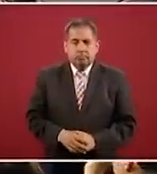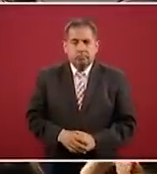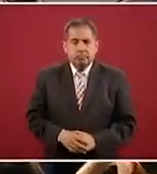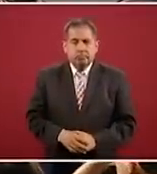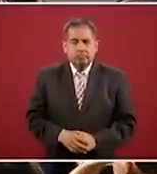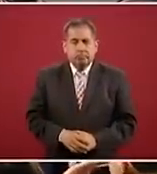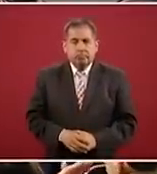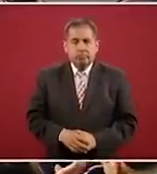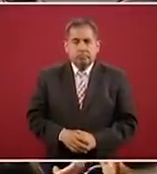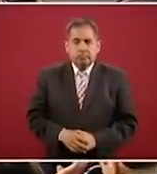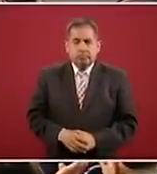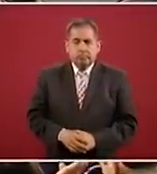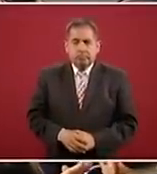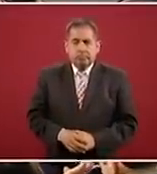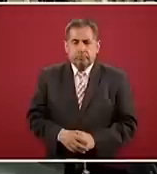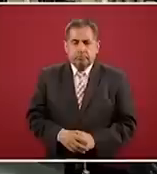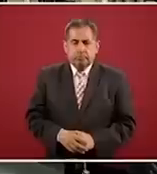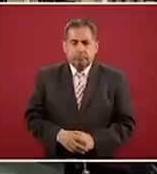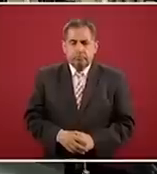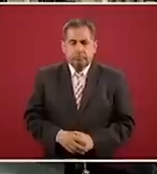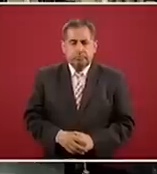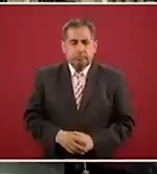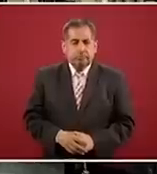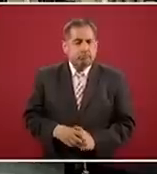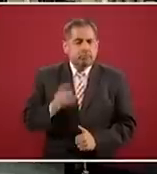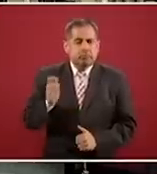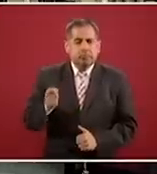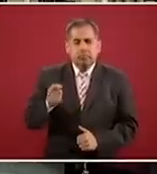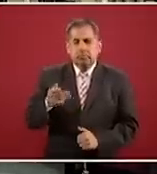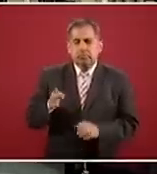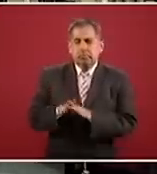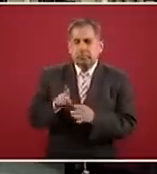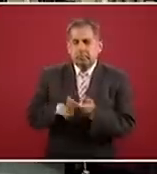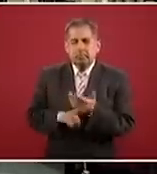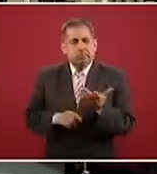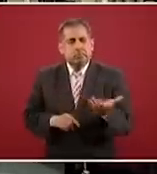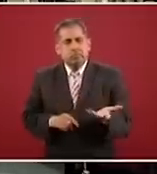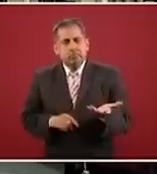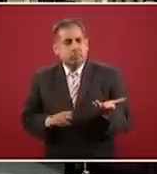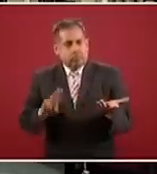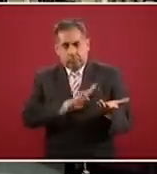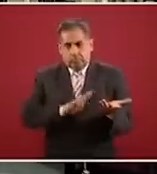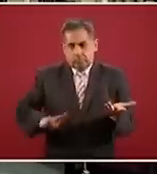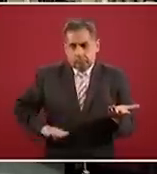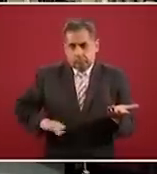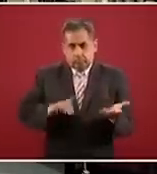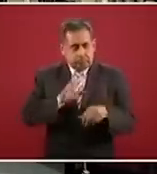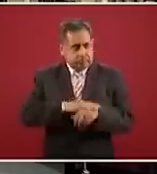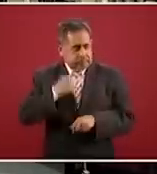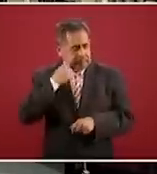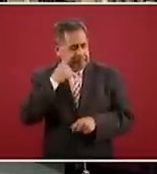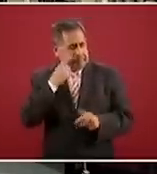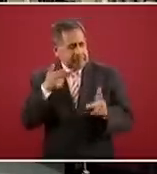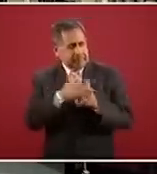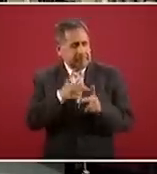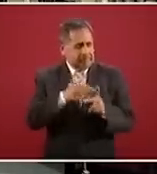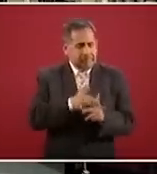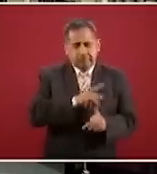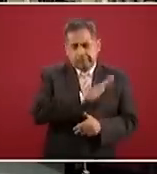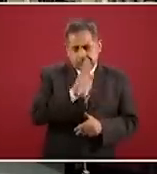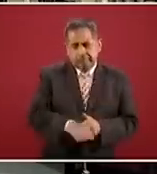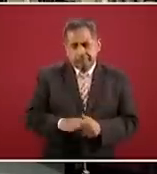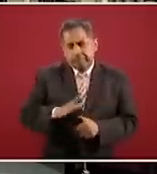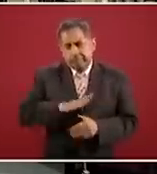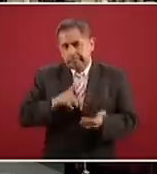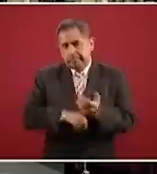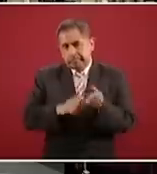La estrategia de seguridad en Tijuana, puesto que sí es el municipio que más homicidios dolosos